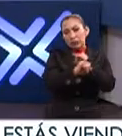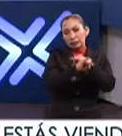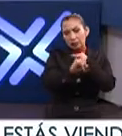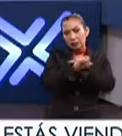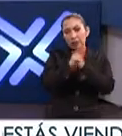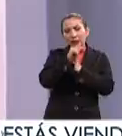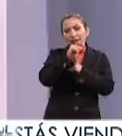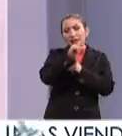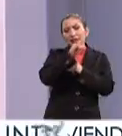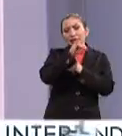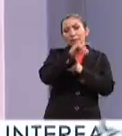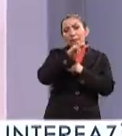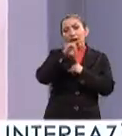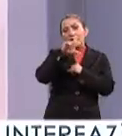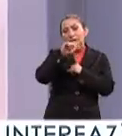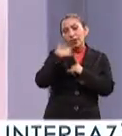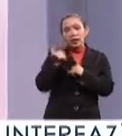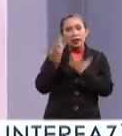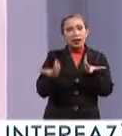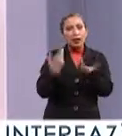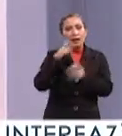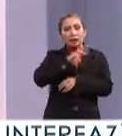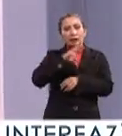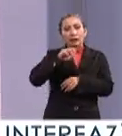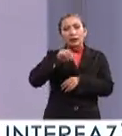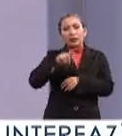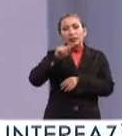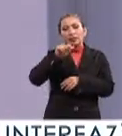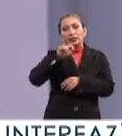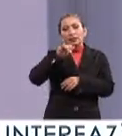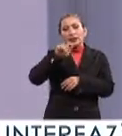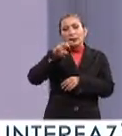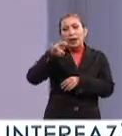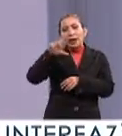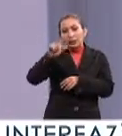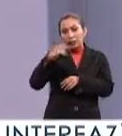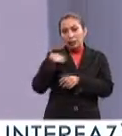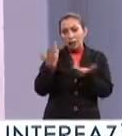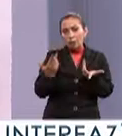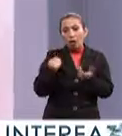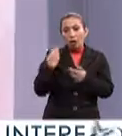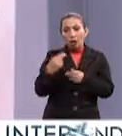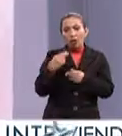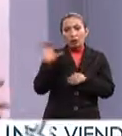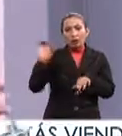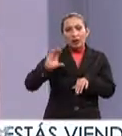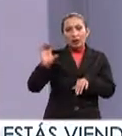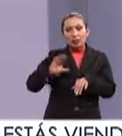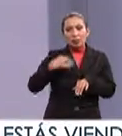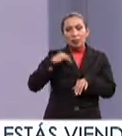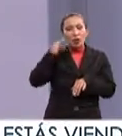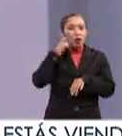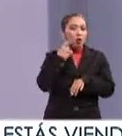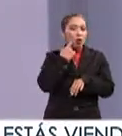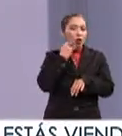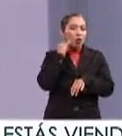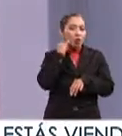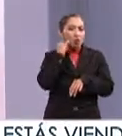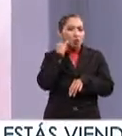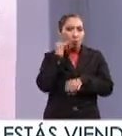encuentran como Trixie Valle. Trixie Valle, mi página web es www.trixiavalle. Acuérdense, me llamo como un cereal, me apellido como un jugo,